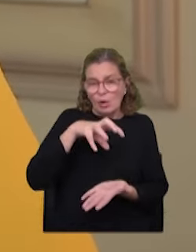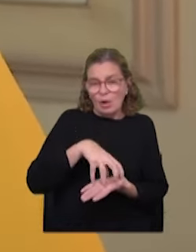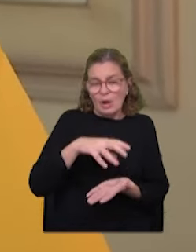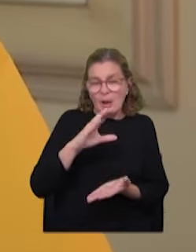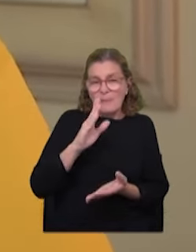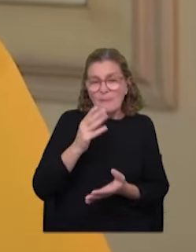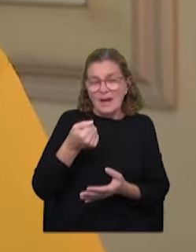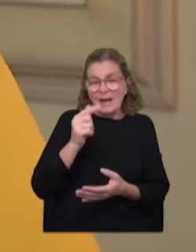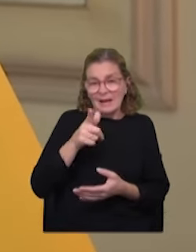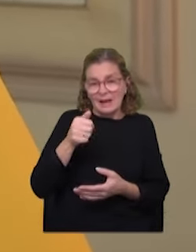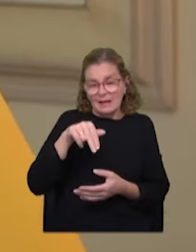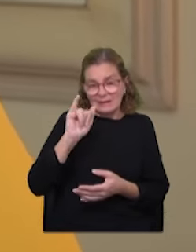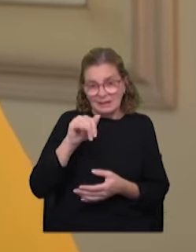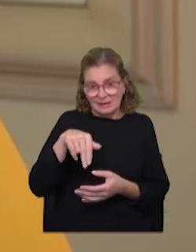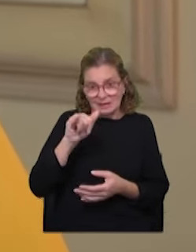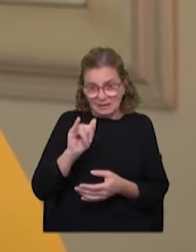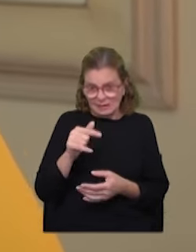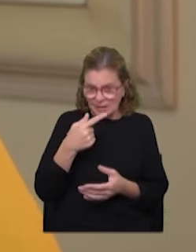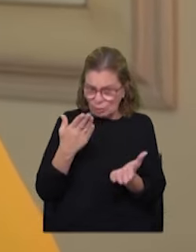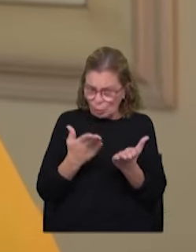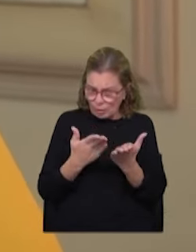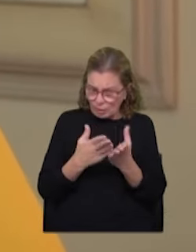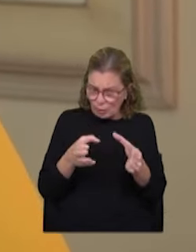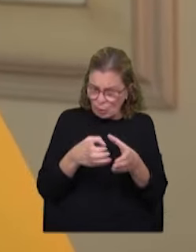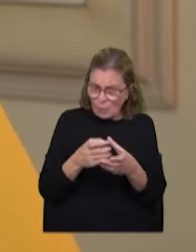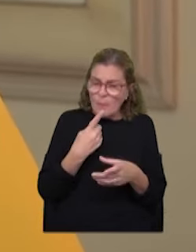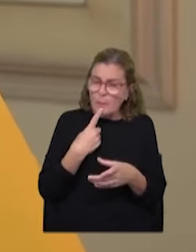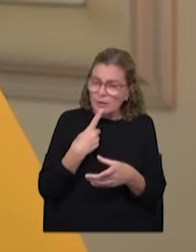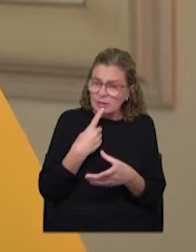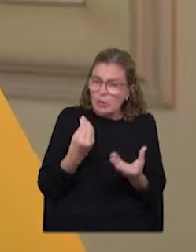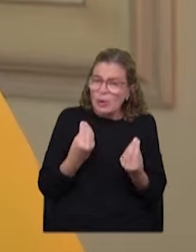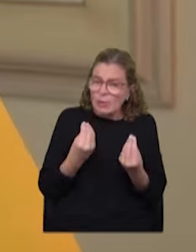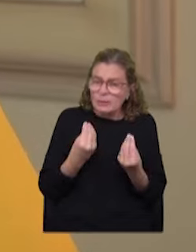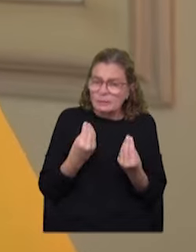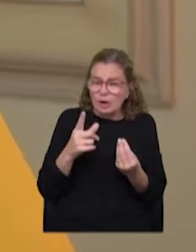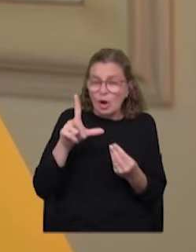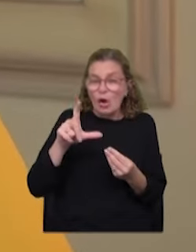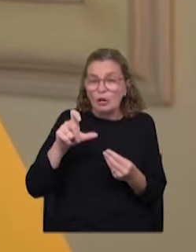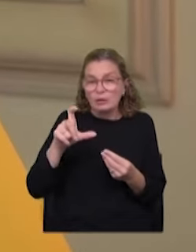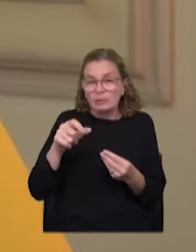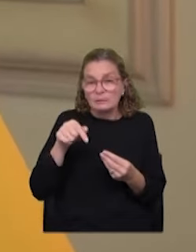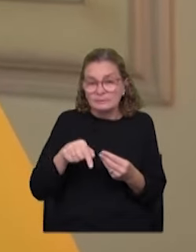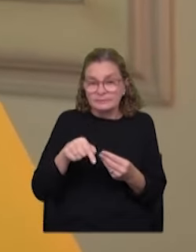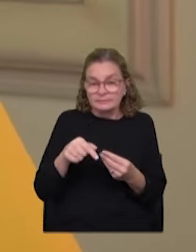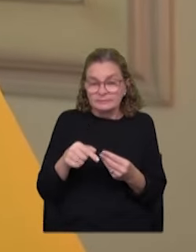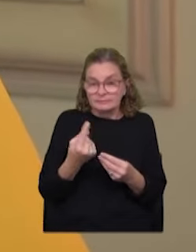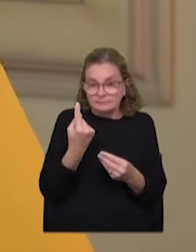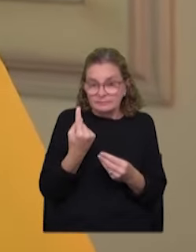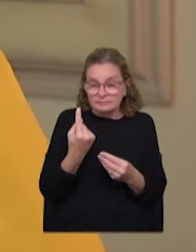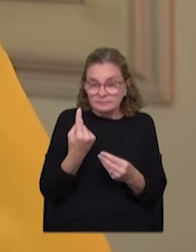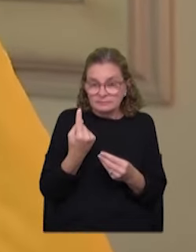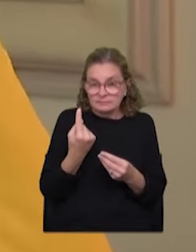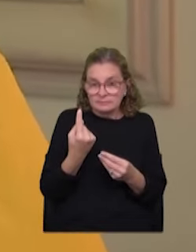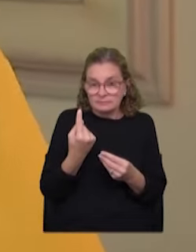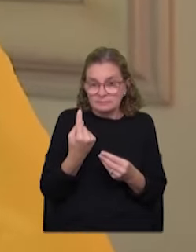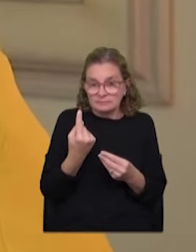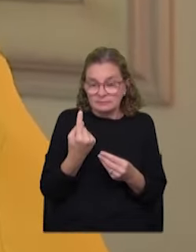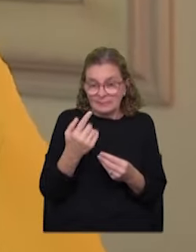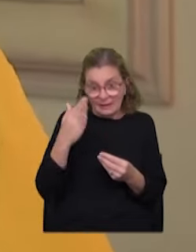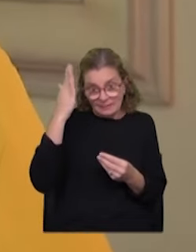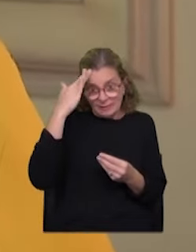paganini Esto se está estudiando a nivel de partido Cómo cómo se va a evaluar Obviamente que cuando a uno le le pasa se